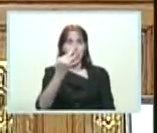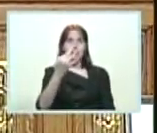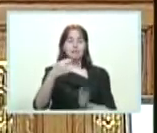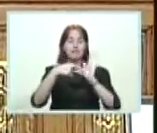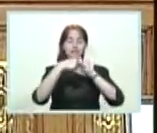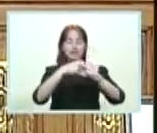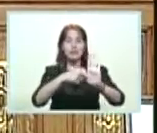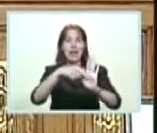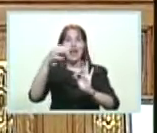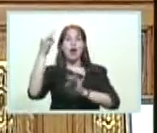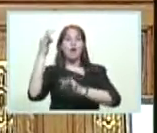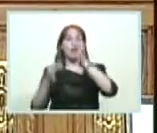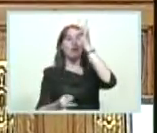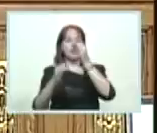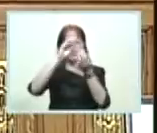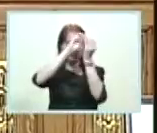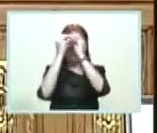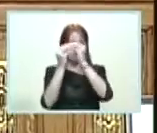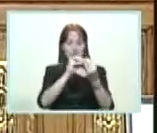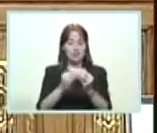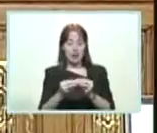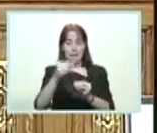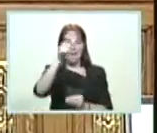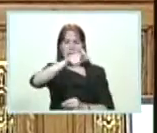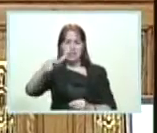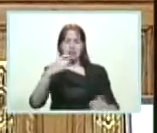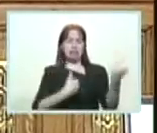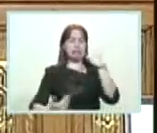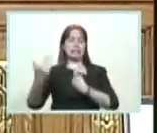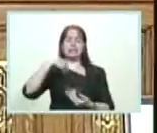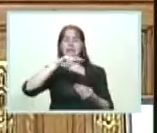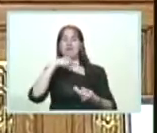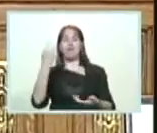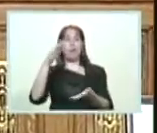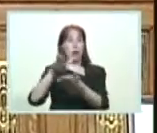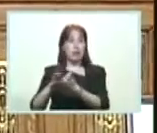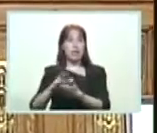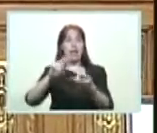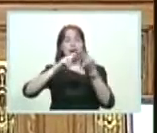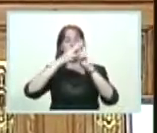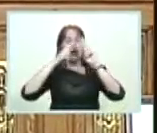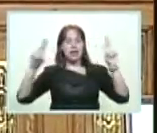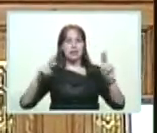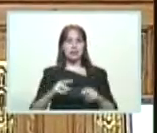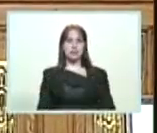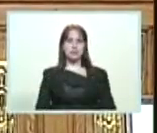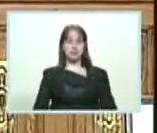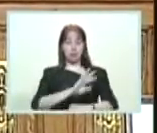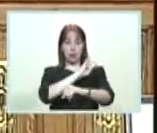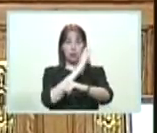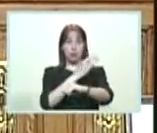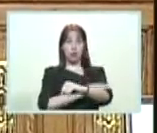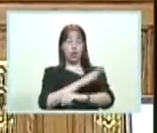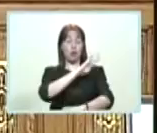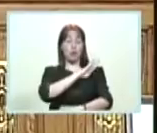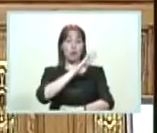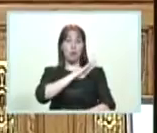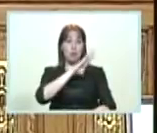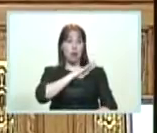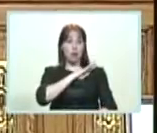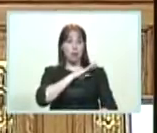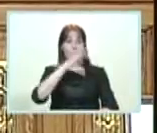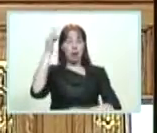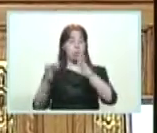la Justicia, la Reparación de Víctimas y la Paz. Con poderes plenipotenciarios para